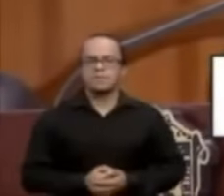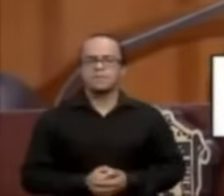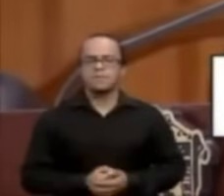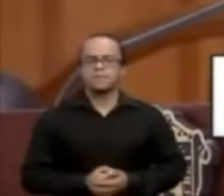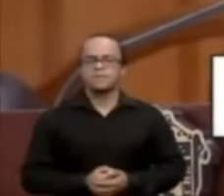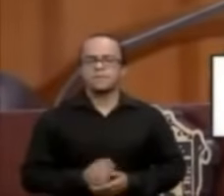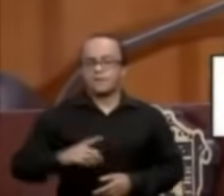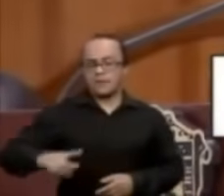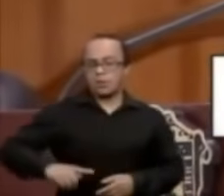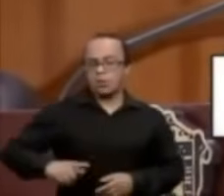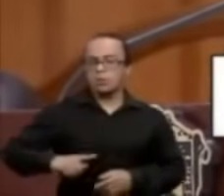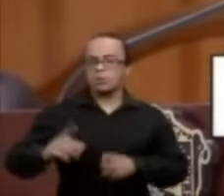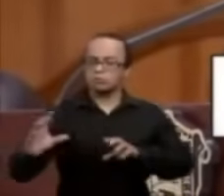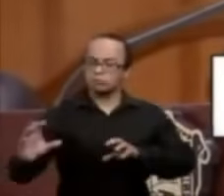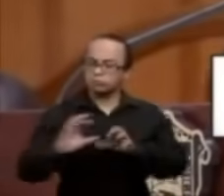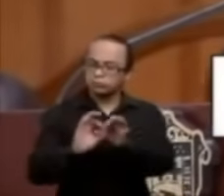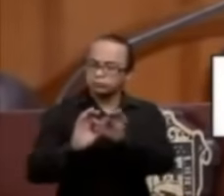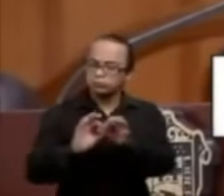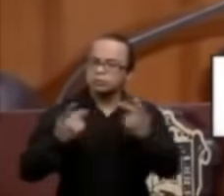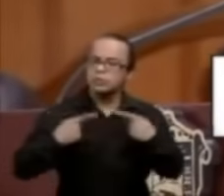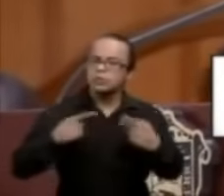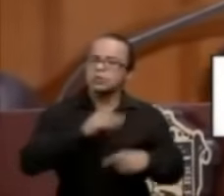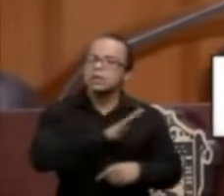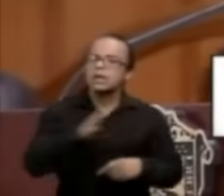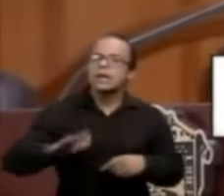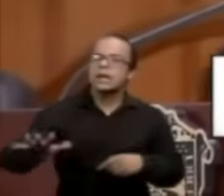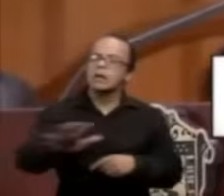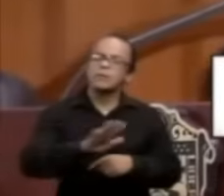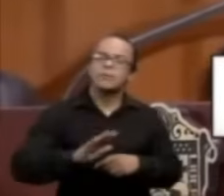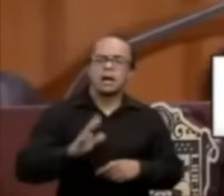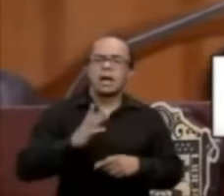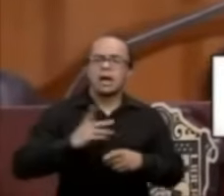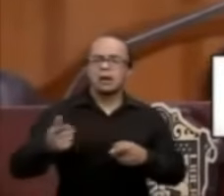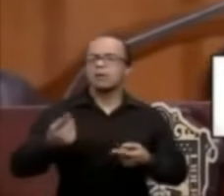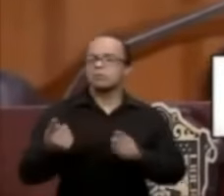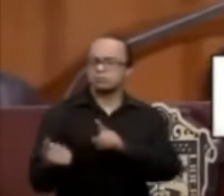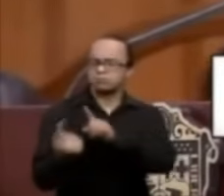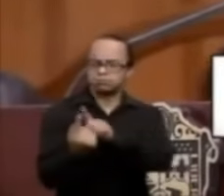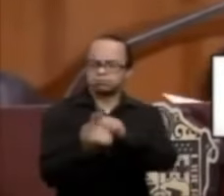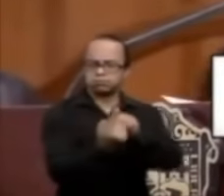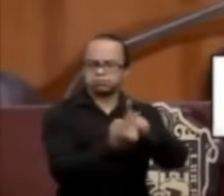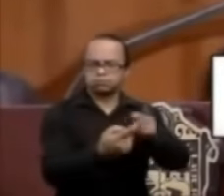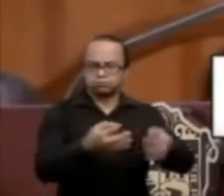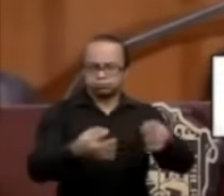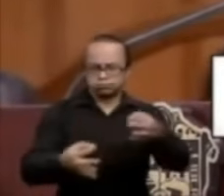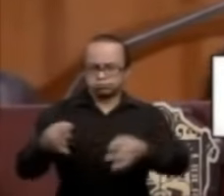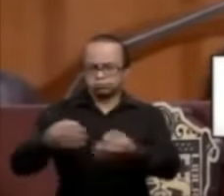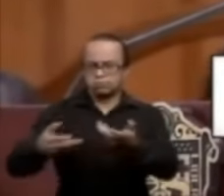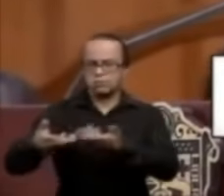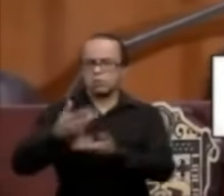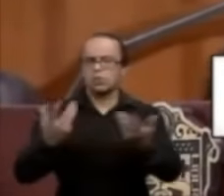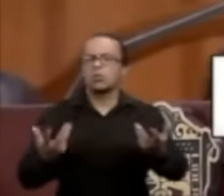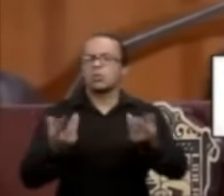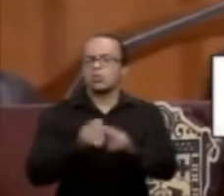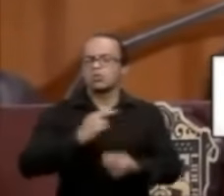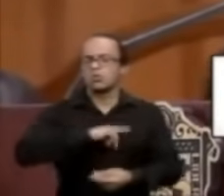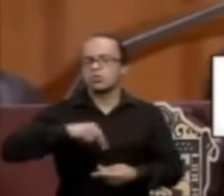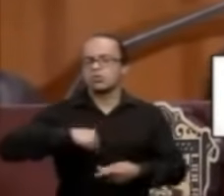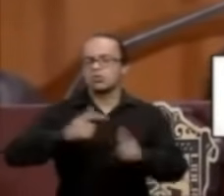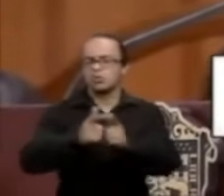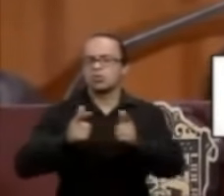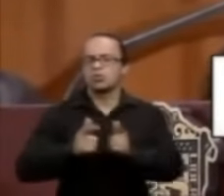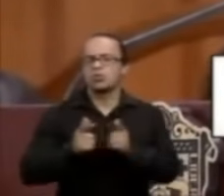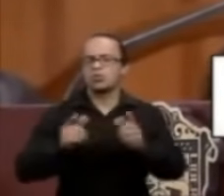acercar el gobierno a la gente, realizaremos audiencias ciudadanas en compañía de todo el gabinete y